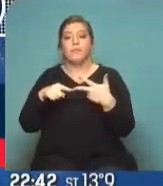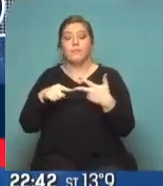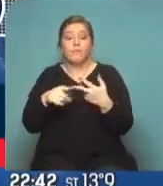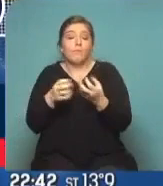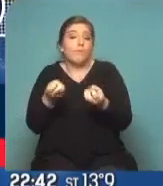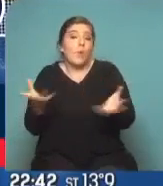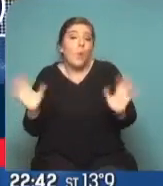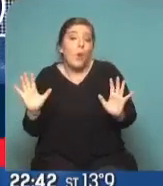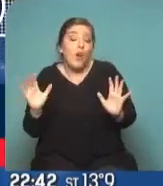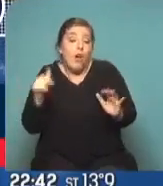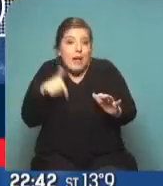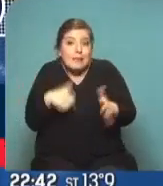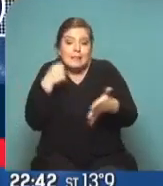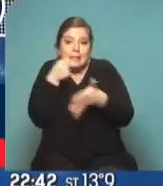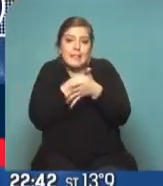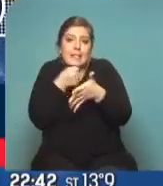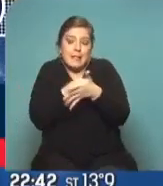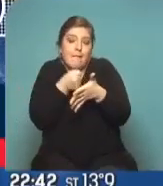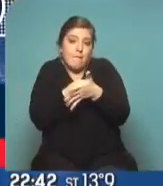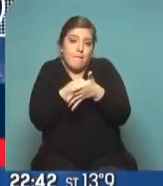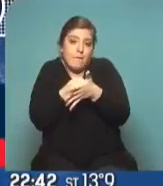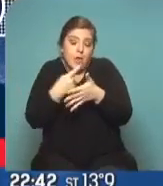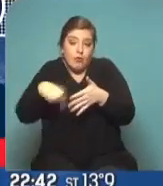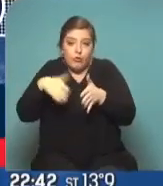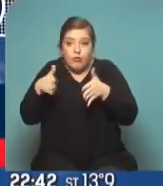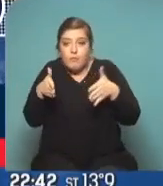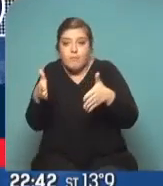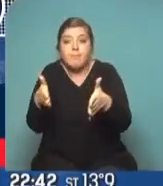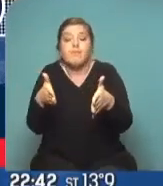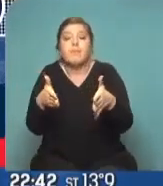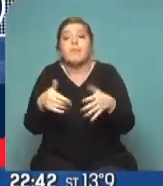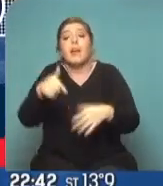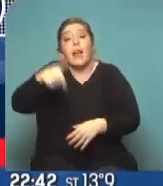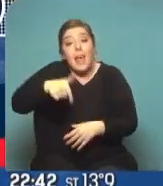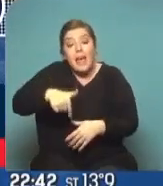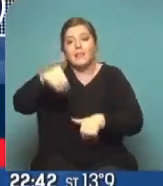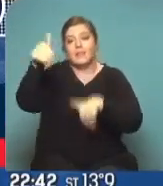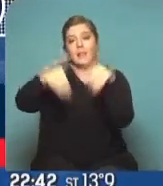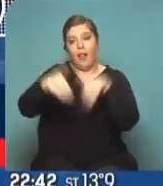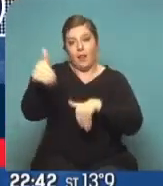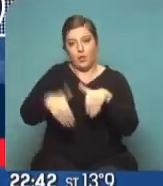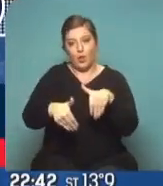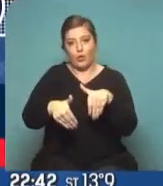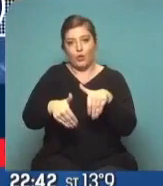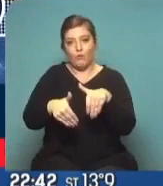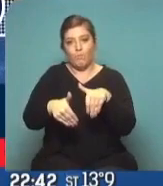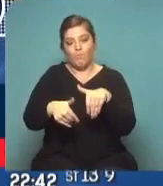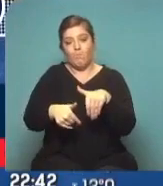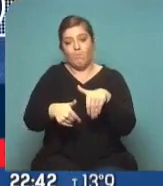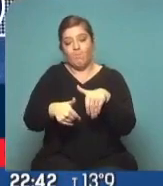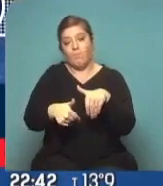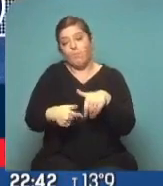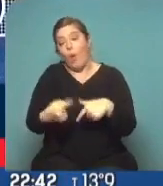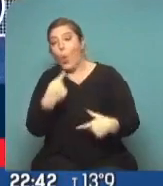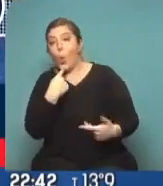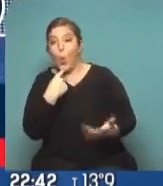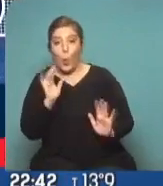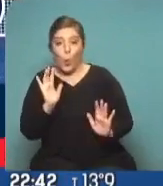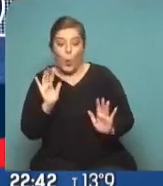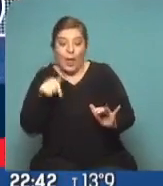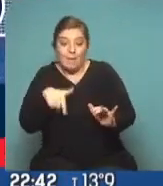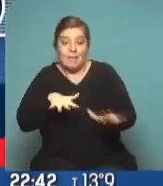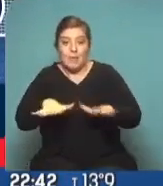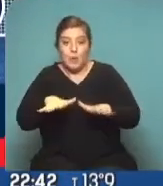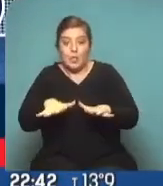bueno, este era el desafío que estamos recorriendo. Y bueno, esta elección pone en duda eso. Tenemos de acá a octubre